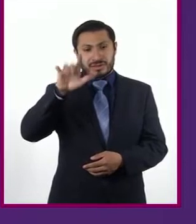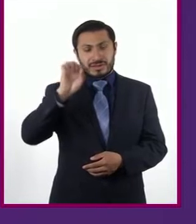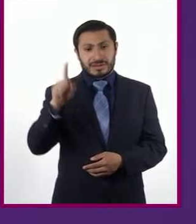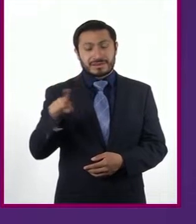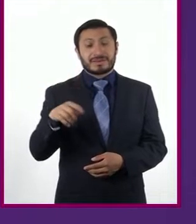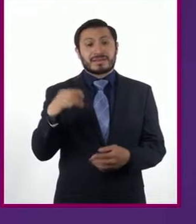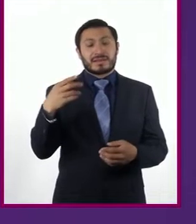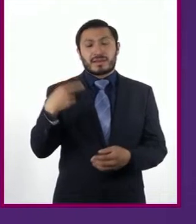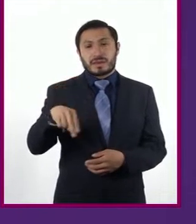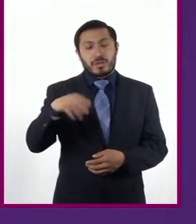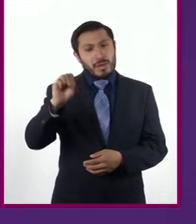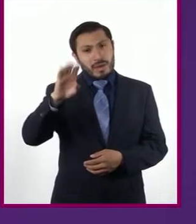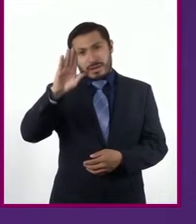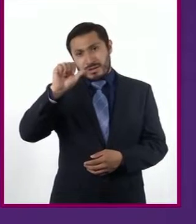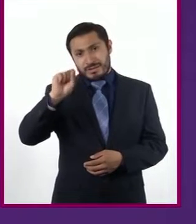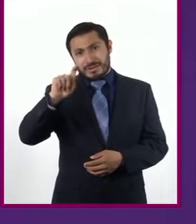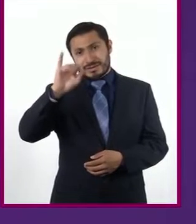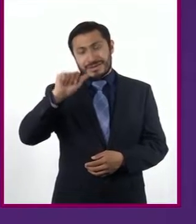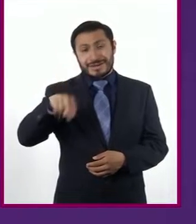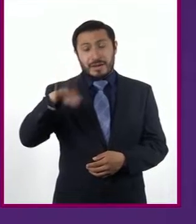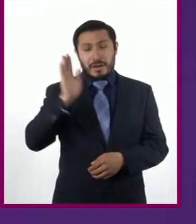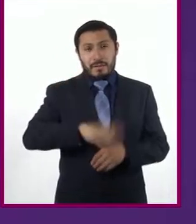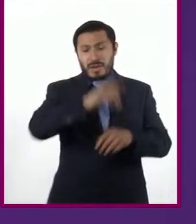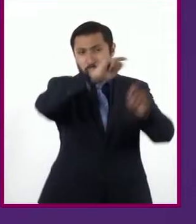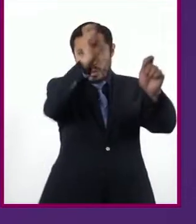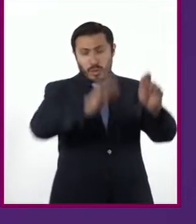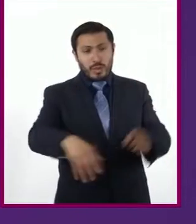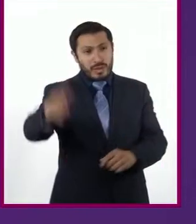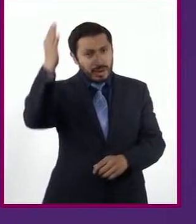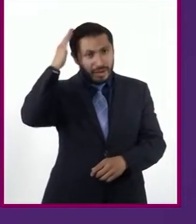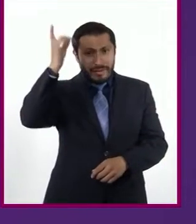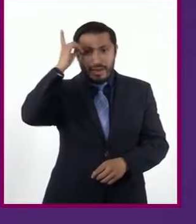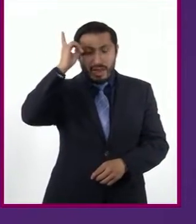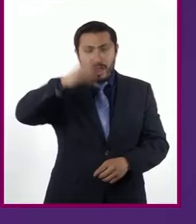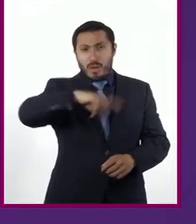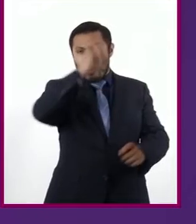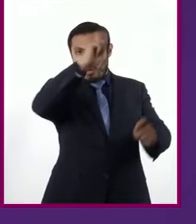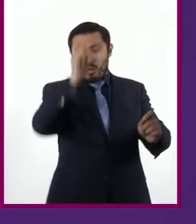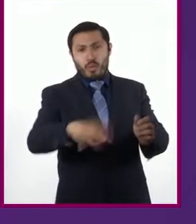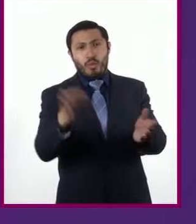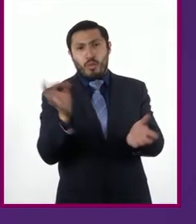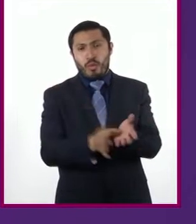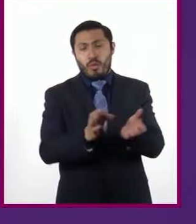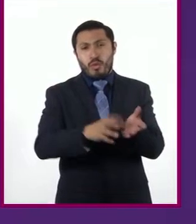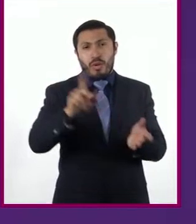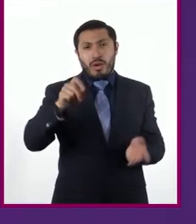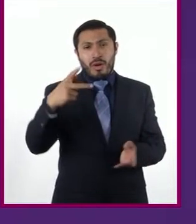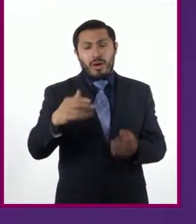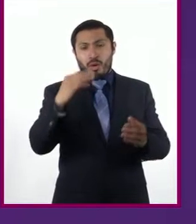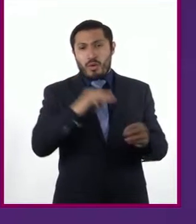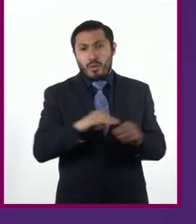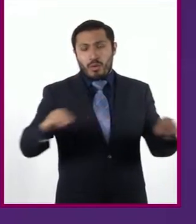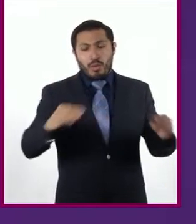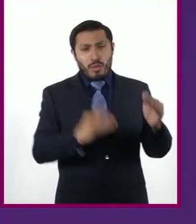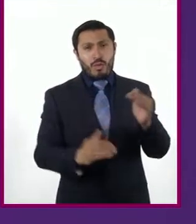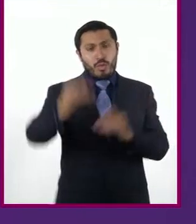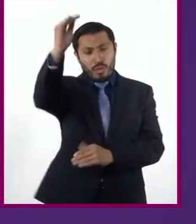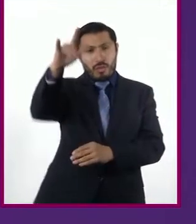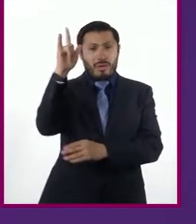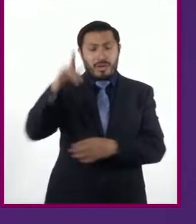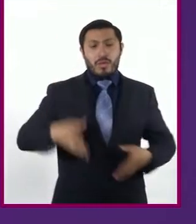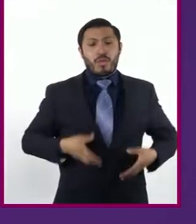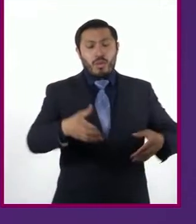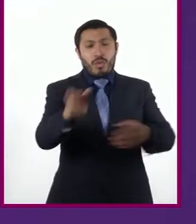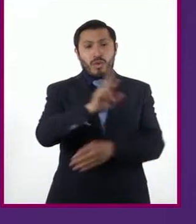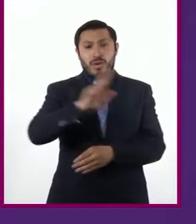más icónicas, Cabeza de Caballo, escultura exterior de acero de 28 metros de alto, instalada en el Paseo de la Reforma,